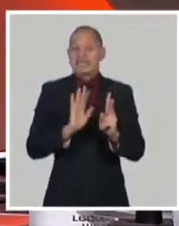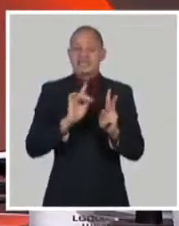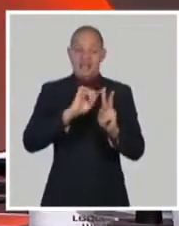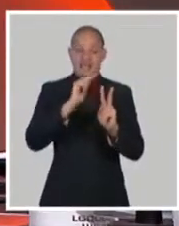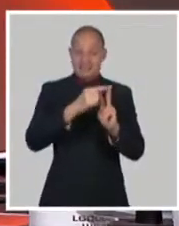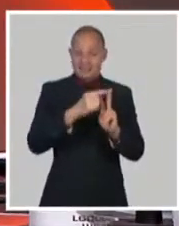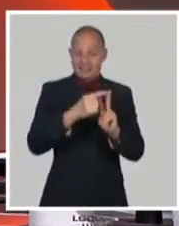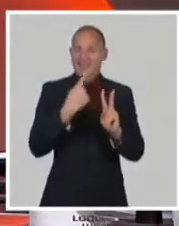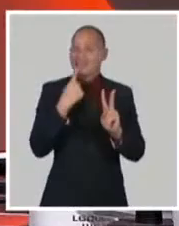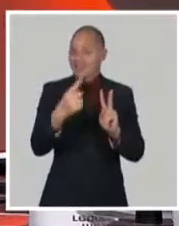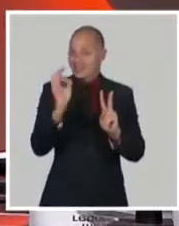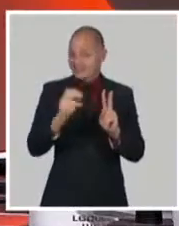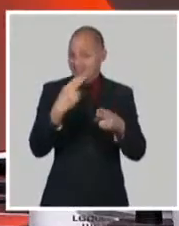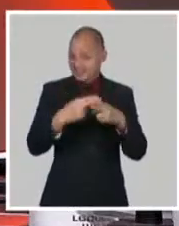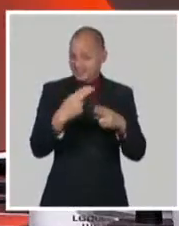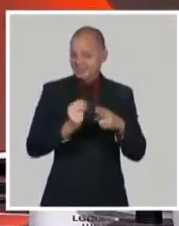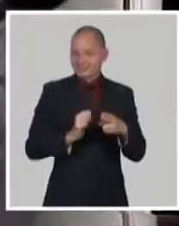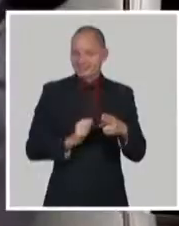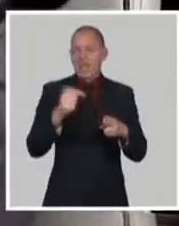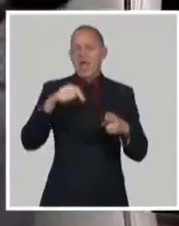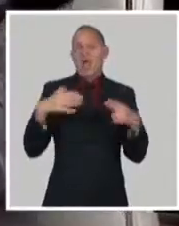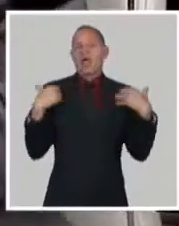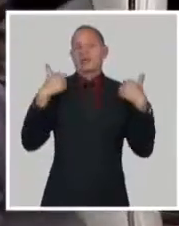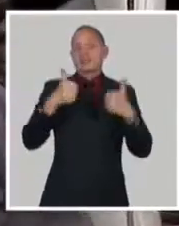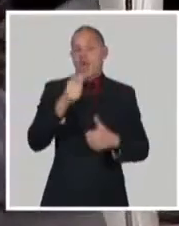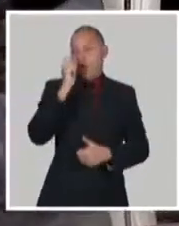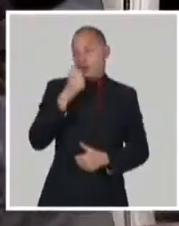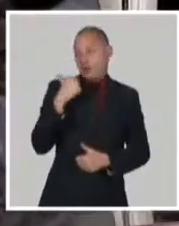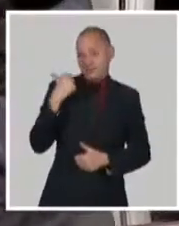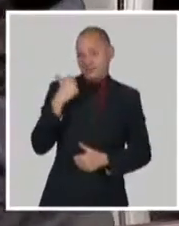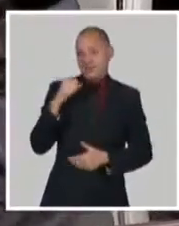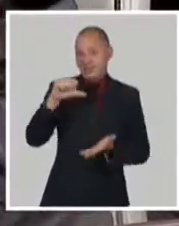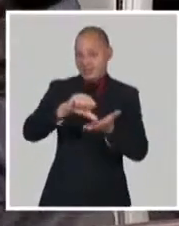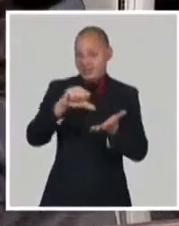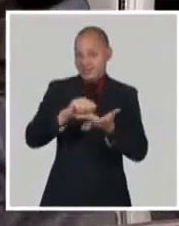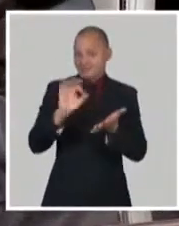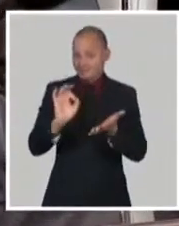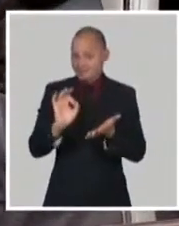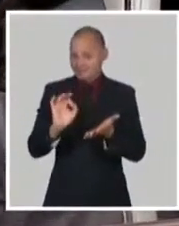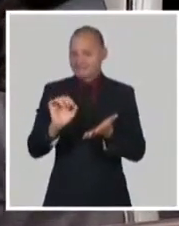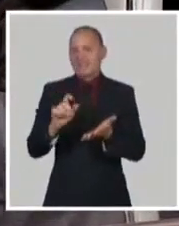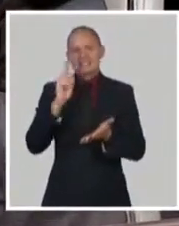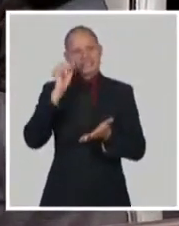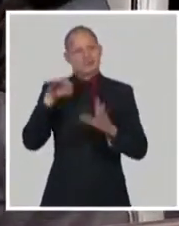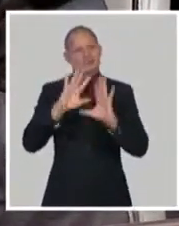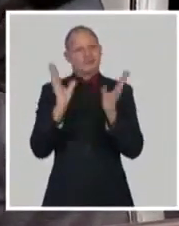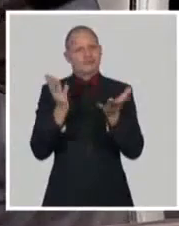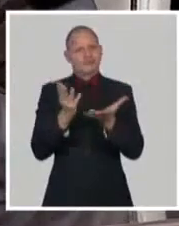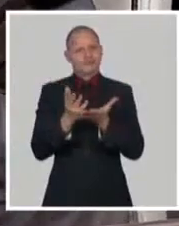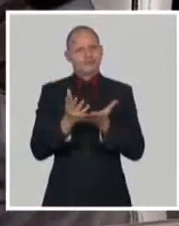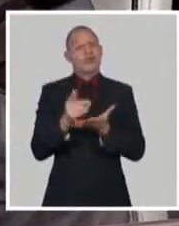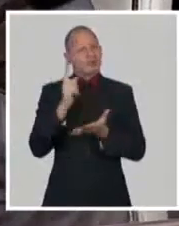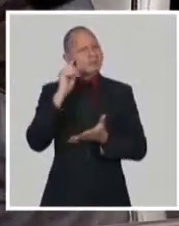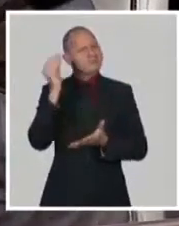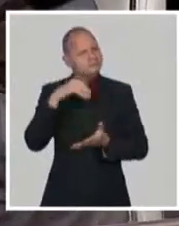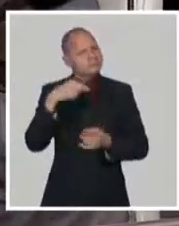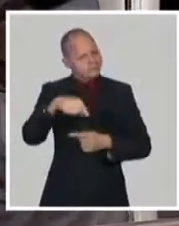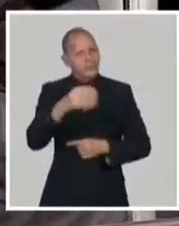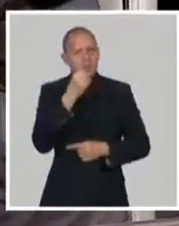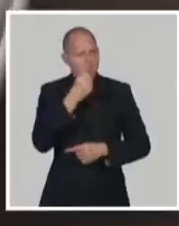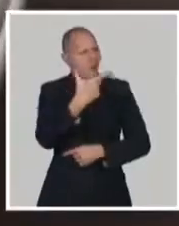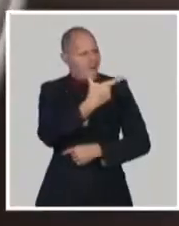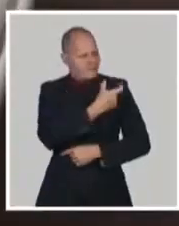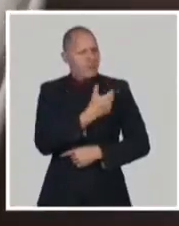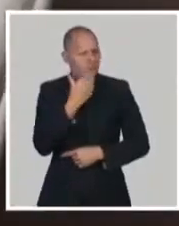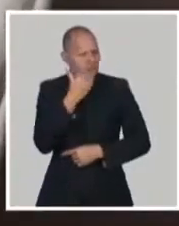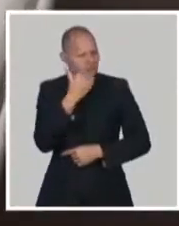director general del Instituto Finlay de Vacunas, todo un optimista y un convencido de que lograremos la vacuna y buenas